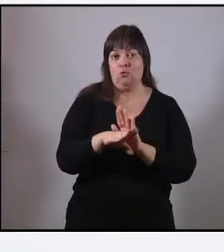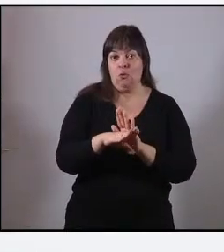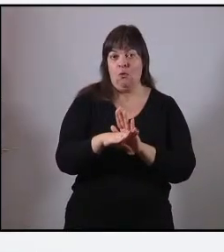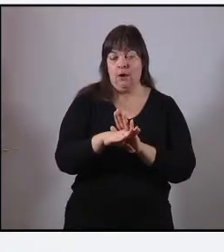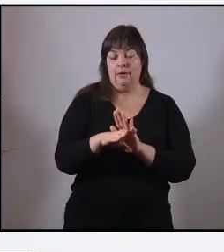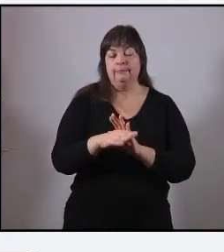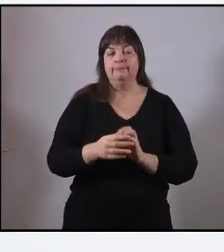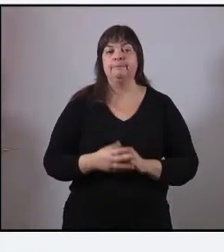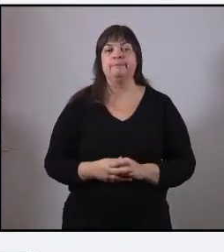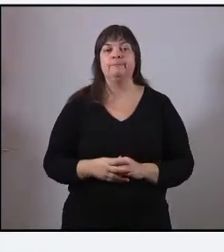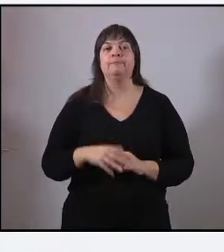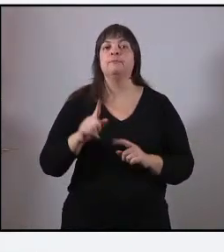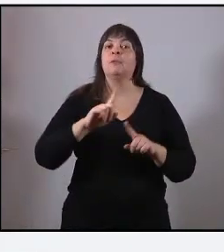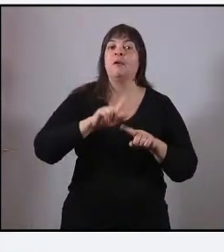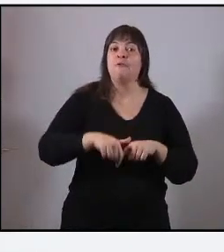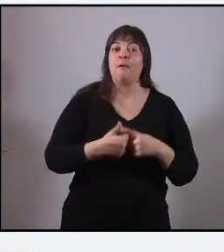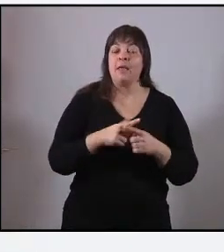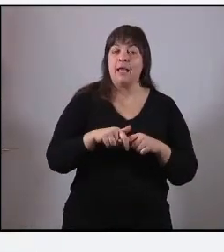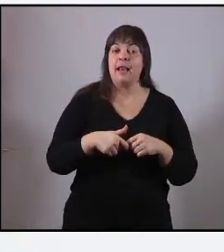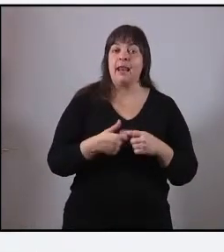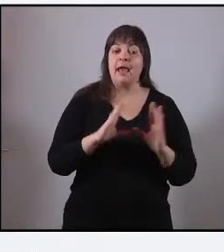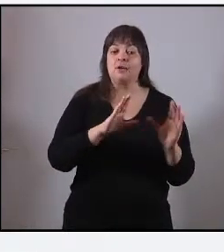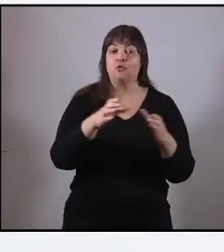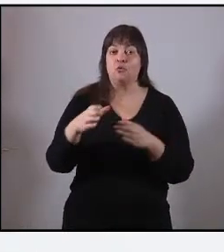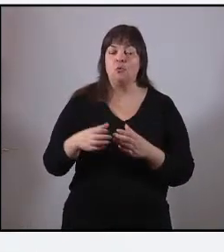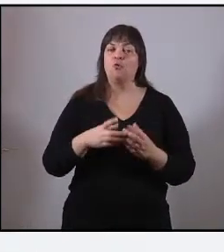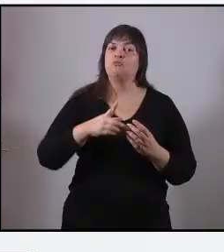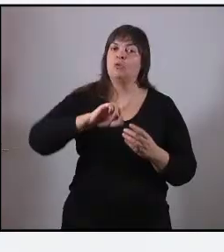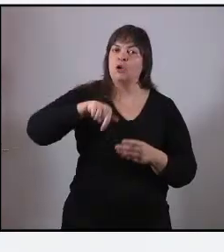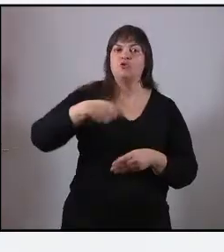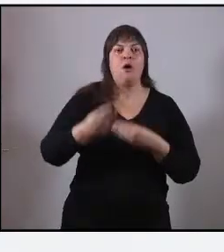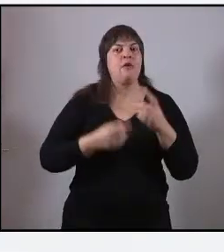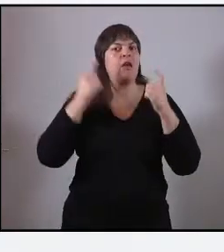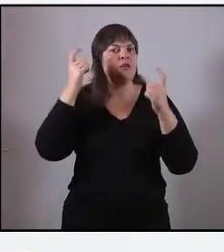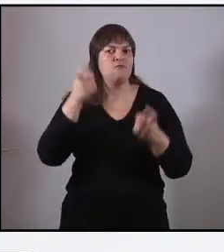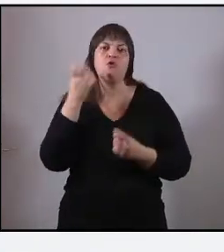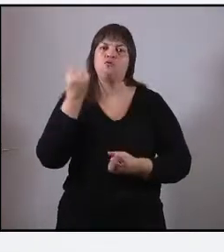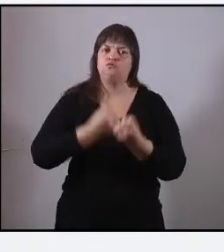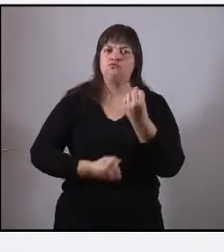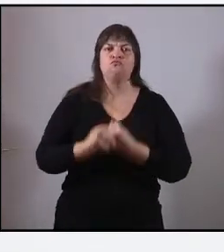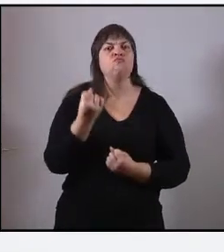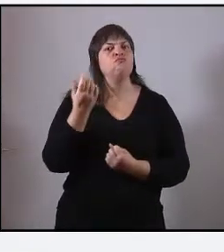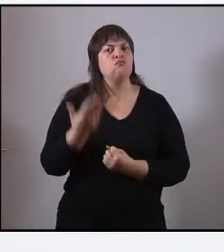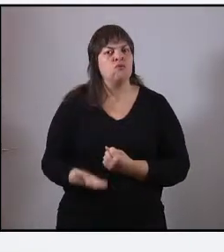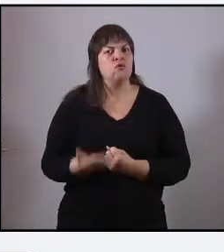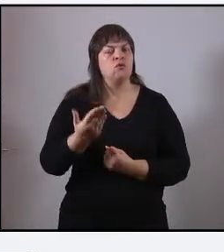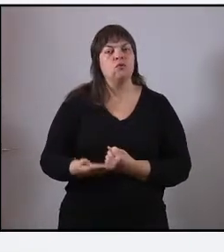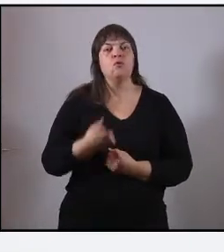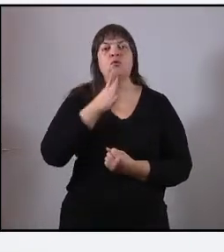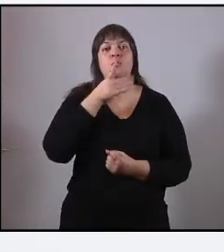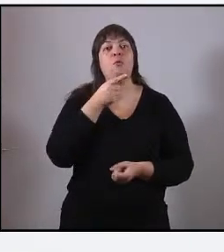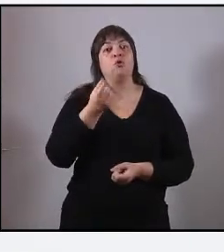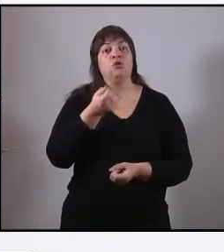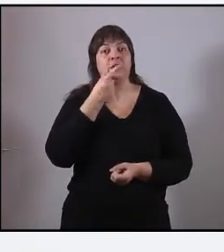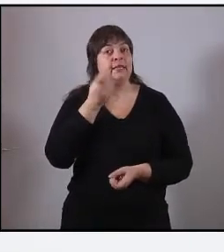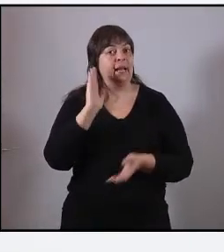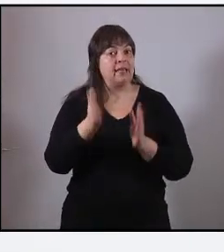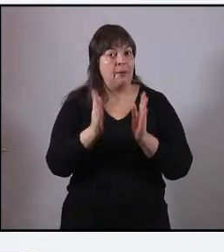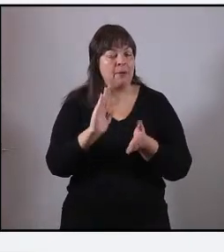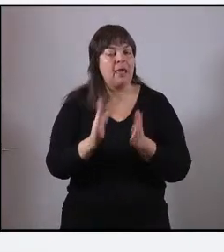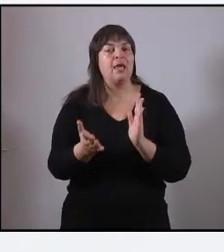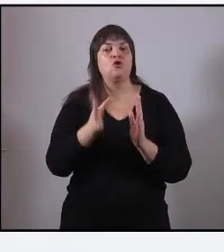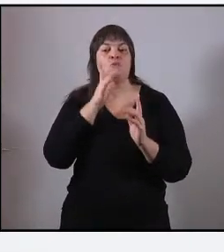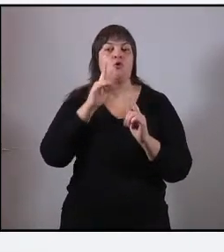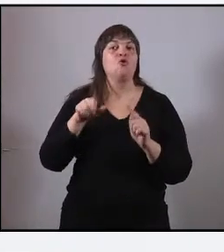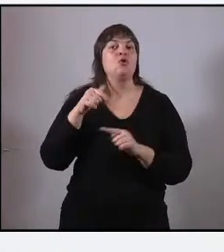2.000 euros. Estas familias realizan importantes esfuerzos económicos para mejorar los tratamientos que redunden en